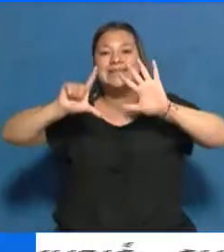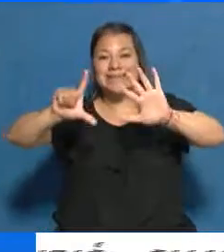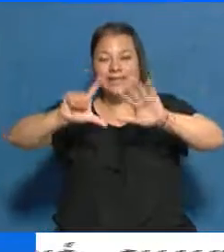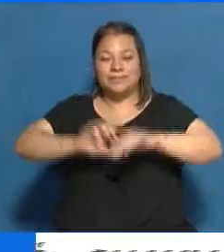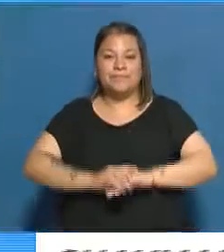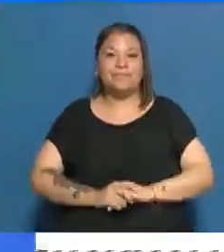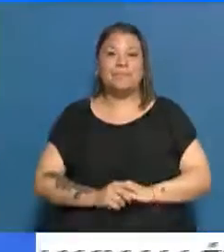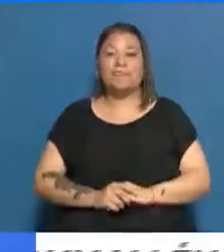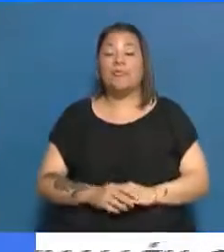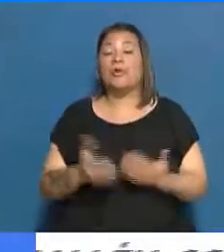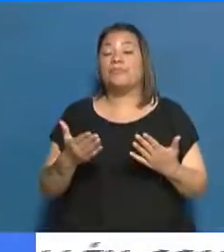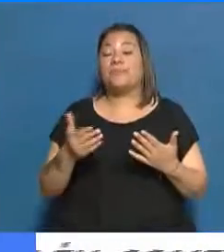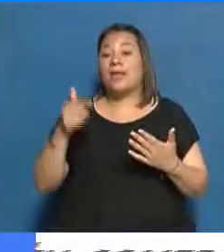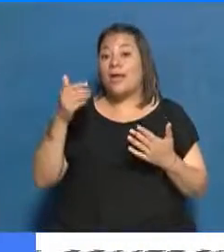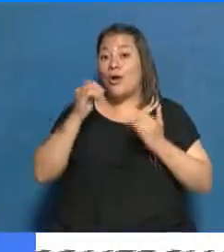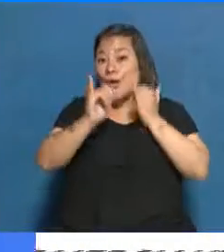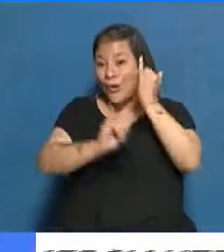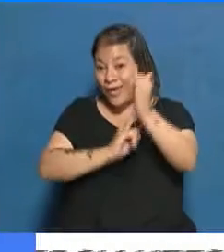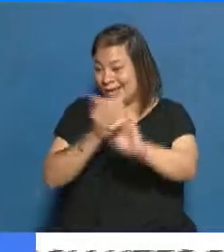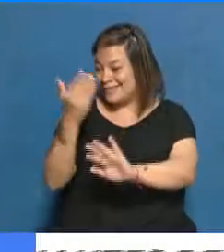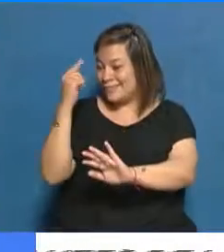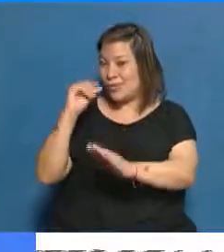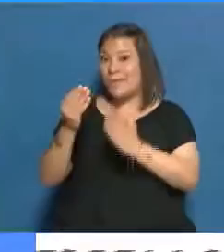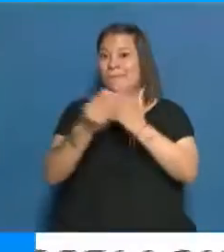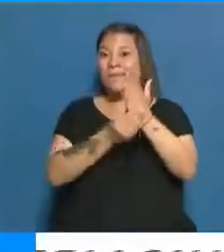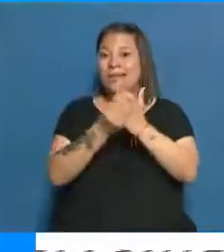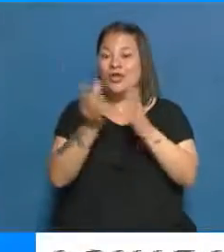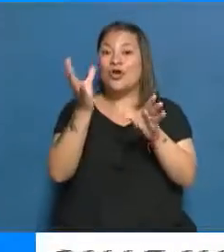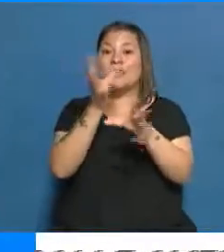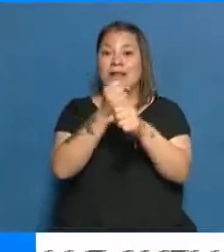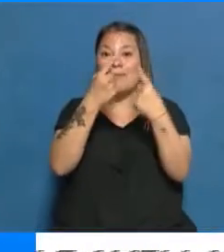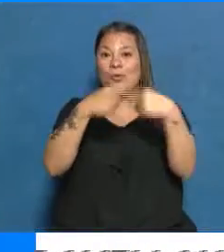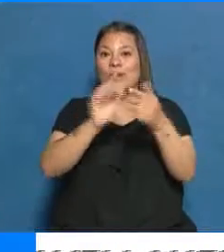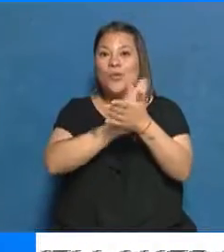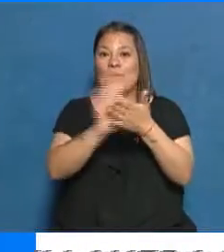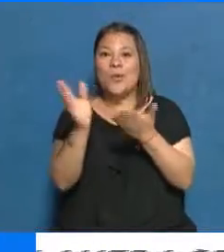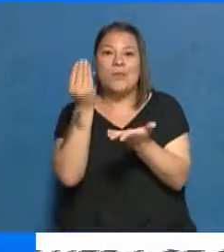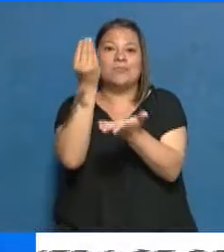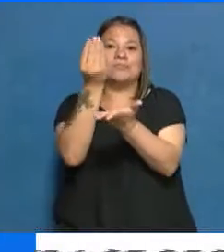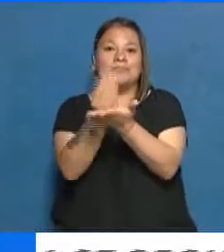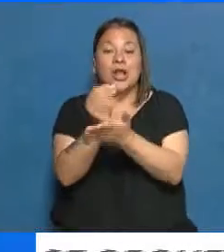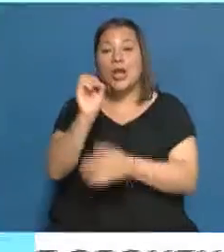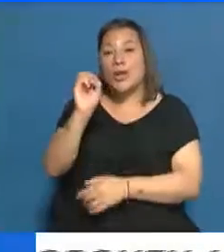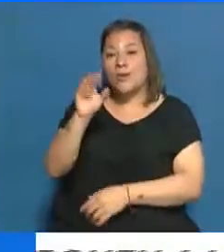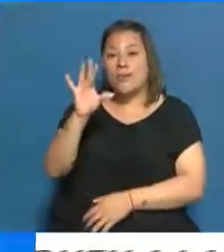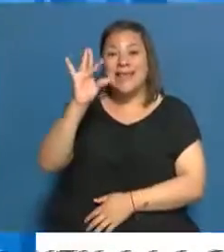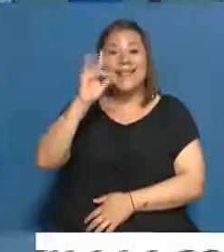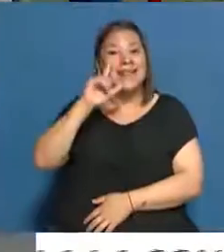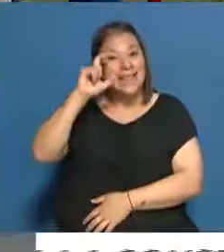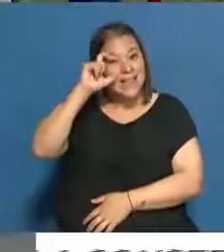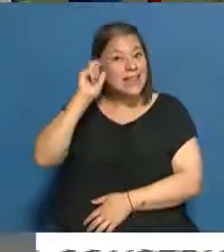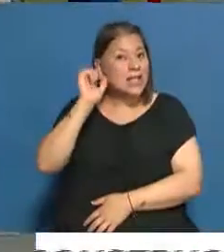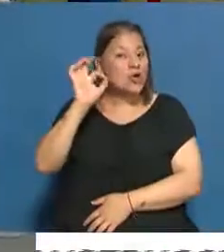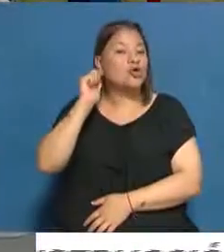Bueno, tenemos que contarles que en las últimas horas asumió como ministro de Transporte de la Nación Diego Giuliano y lo anticipábamos también en